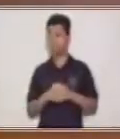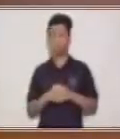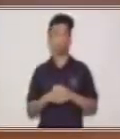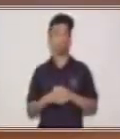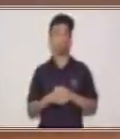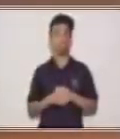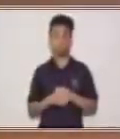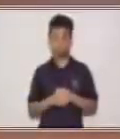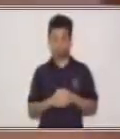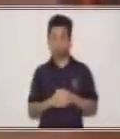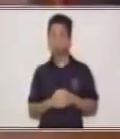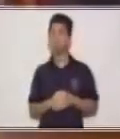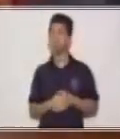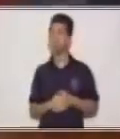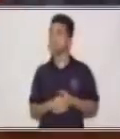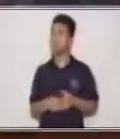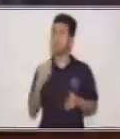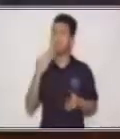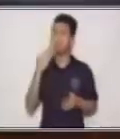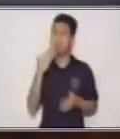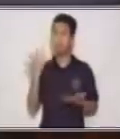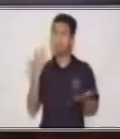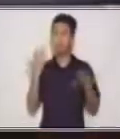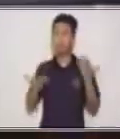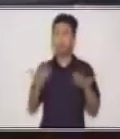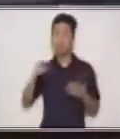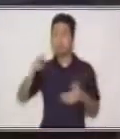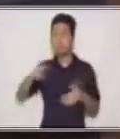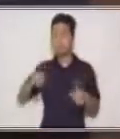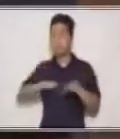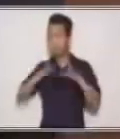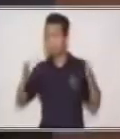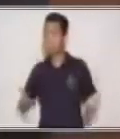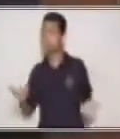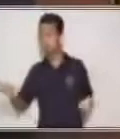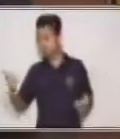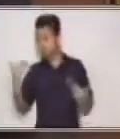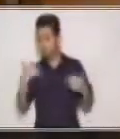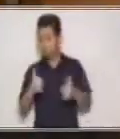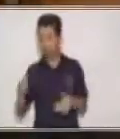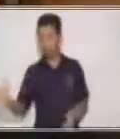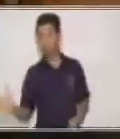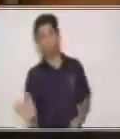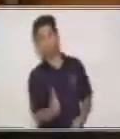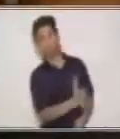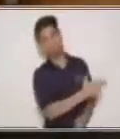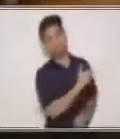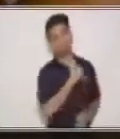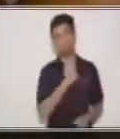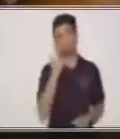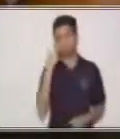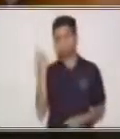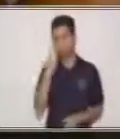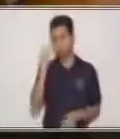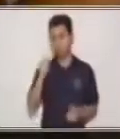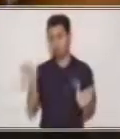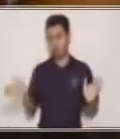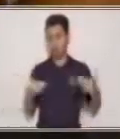Por tamaño, sí. Pero si mami necesita la mesa para hacer algo, no hay que dejar los juguetes ahí. Vamos a buscar unas cajas.